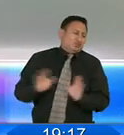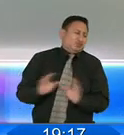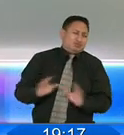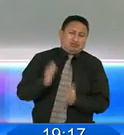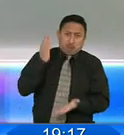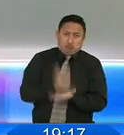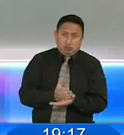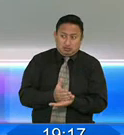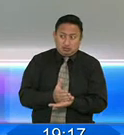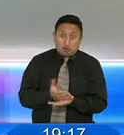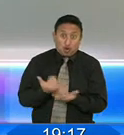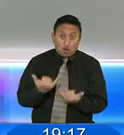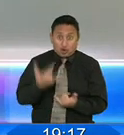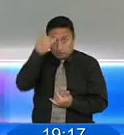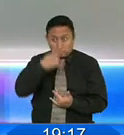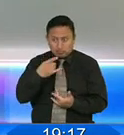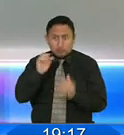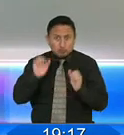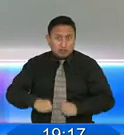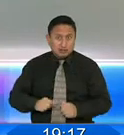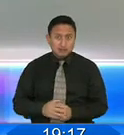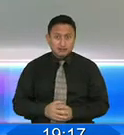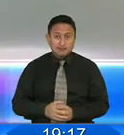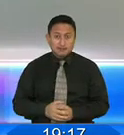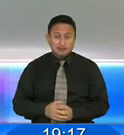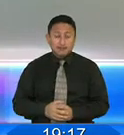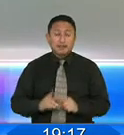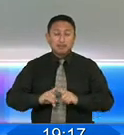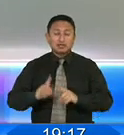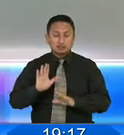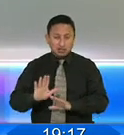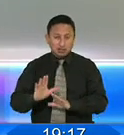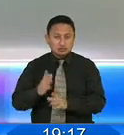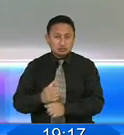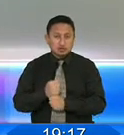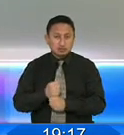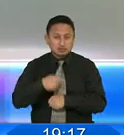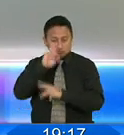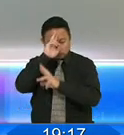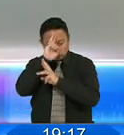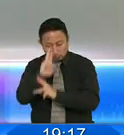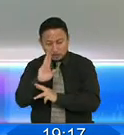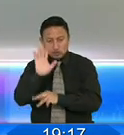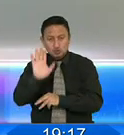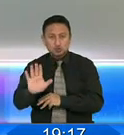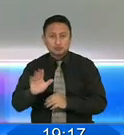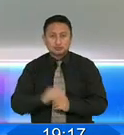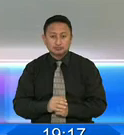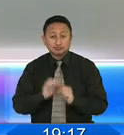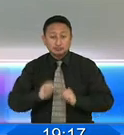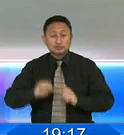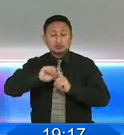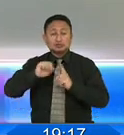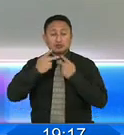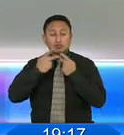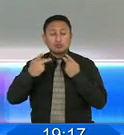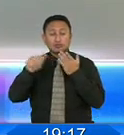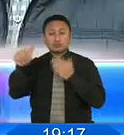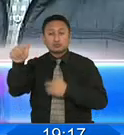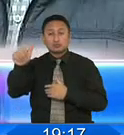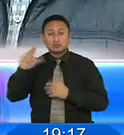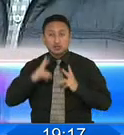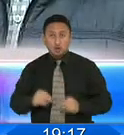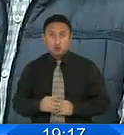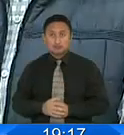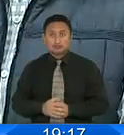embarazo van a poder tomar una decisión con la seguridad y con el respeto que se merecen, ¿no?, en el sistema público de salud.